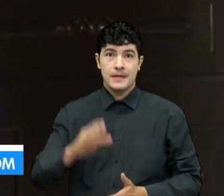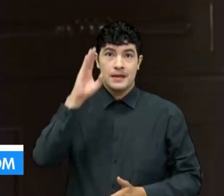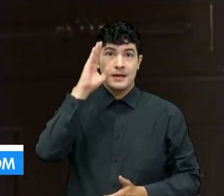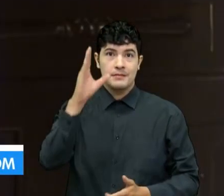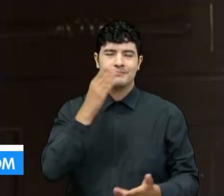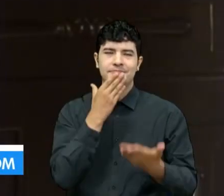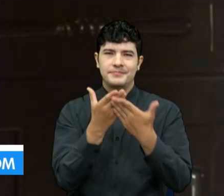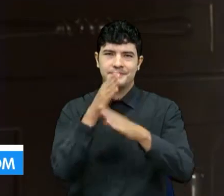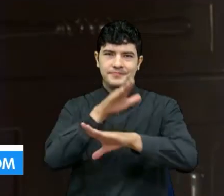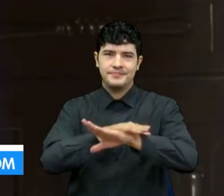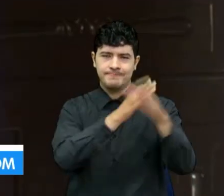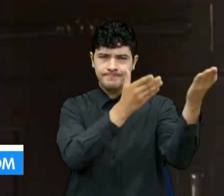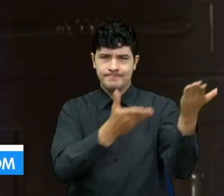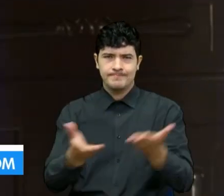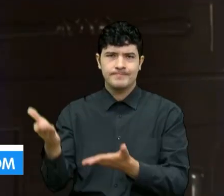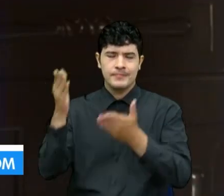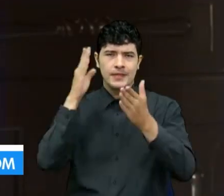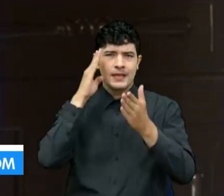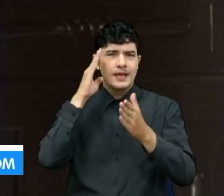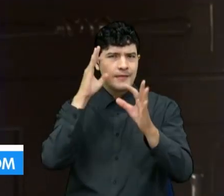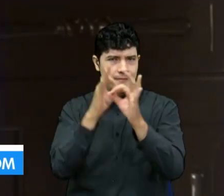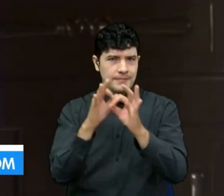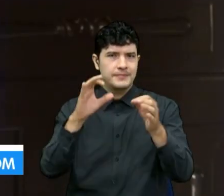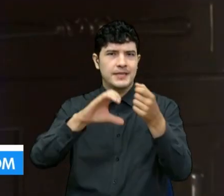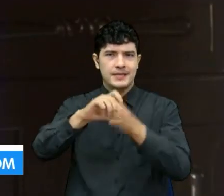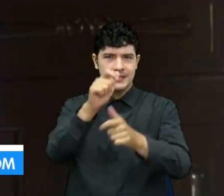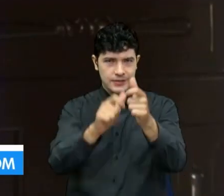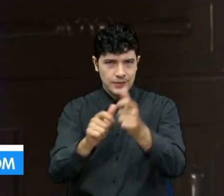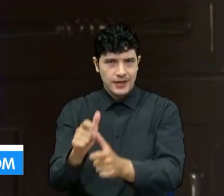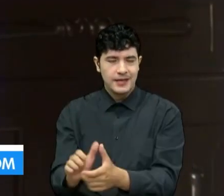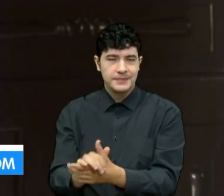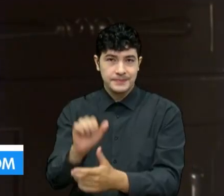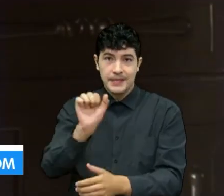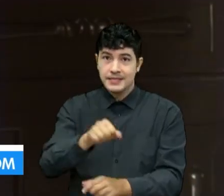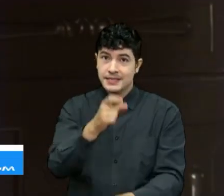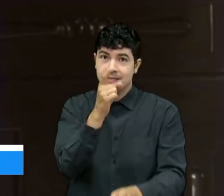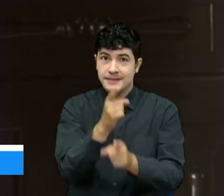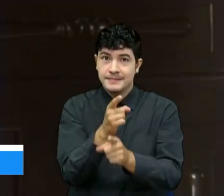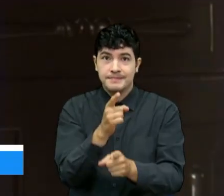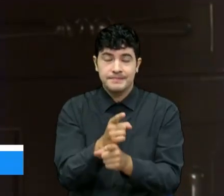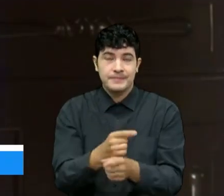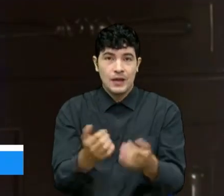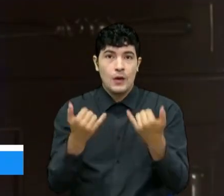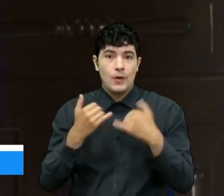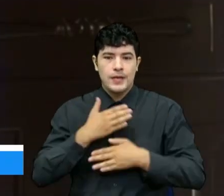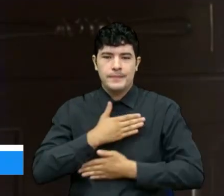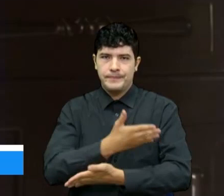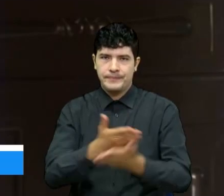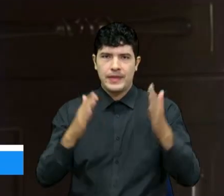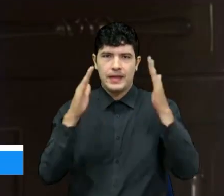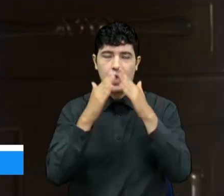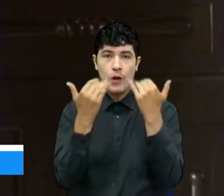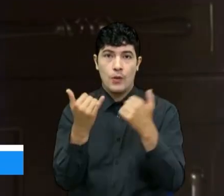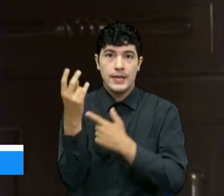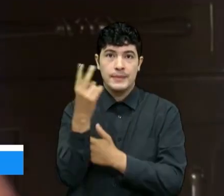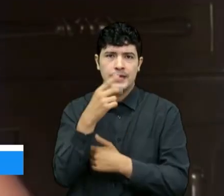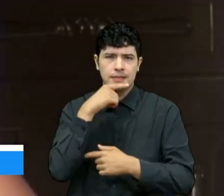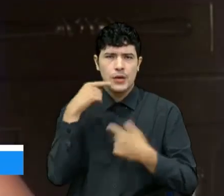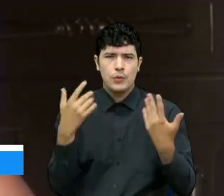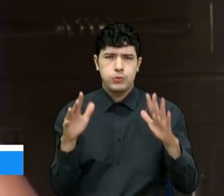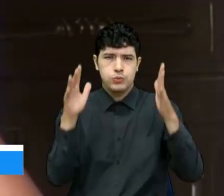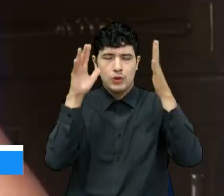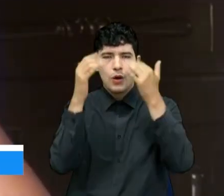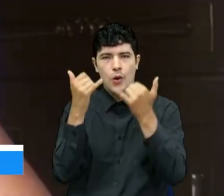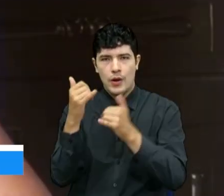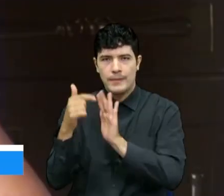¿qué tal? Muy buenas tardes. Bienvenidos a nuestra sección del Ente Ciudadano. Los saludo desde casa. Hoy, viernes festivo, presentándole las denuncias